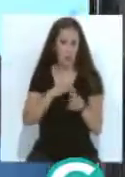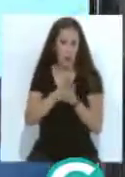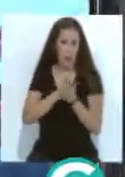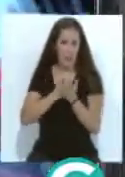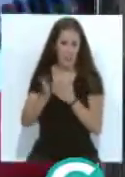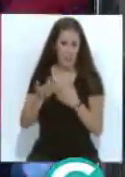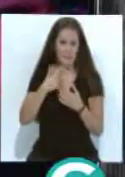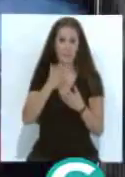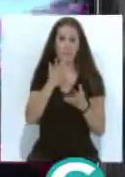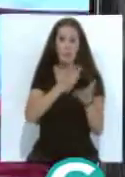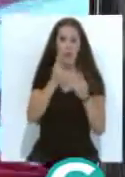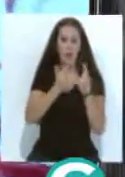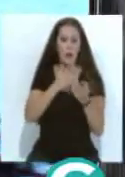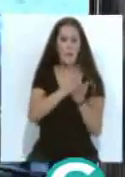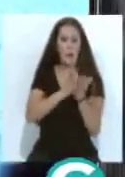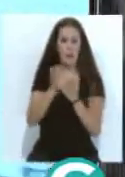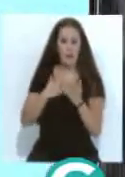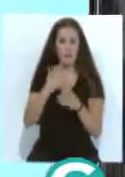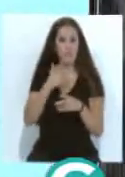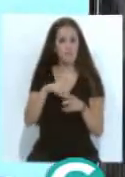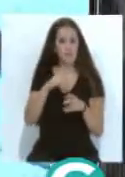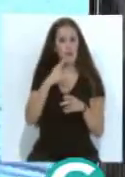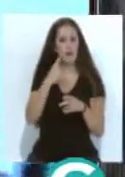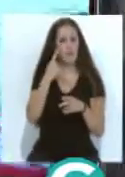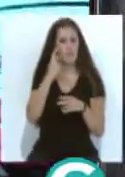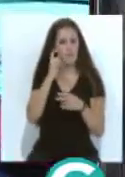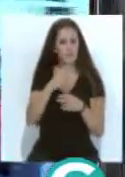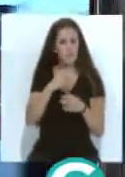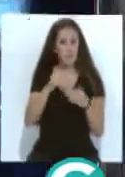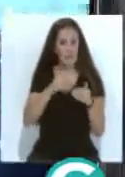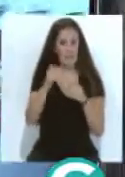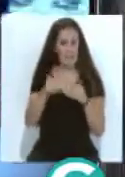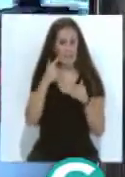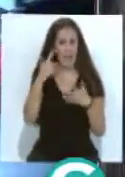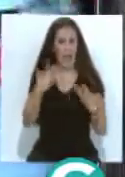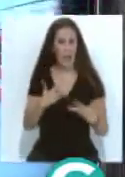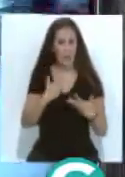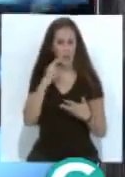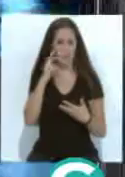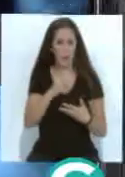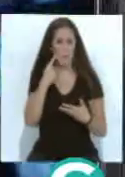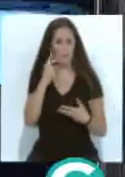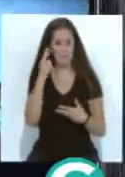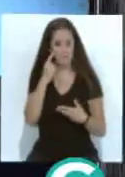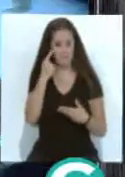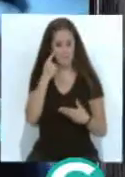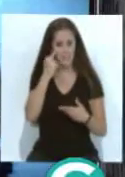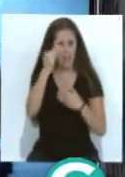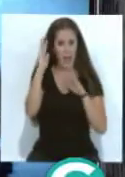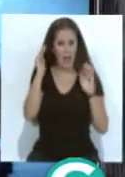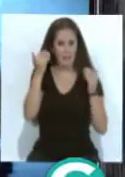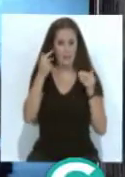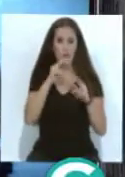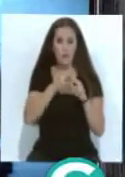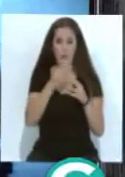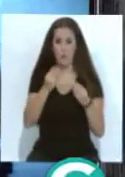esas novedades de la última semana le tomamos el pulso en el siguiente bloque de actualidad, donde tomen nota de los nombres de